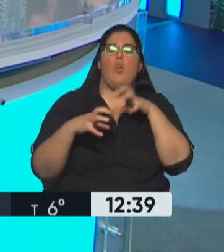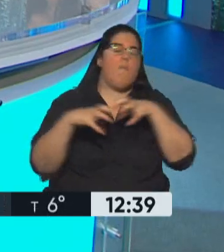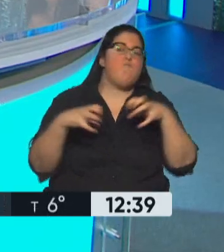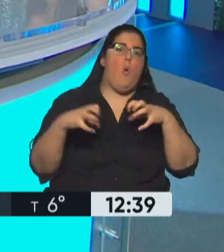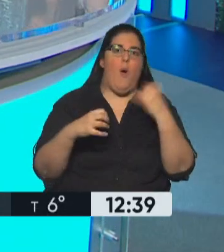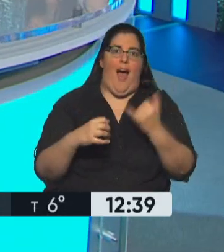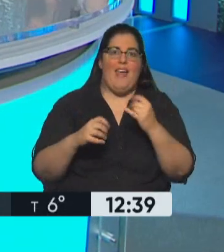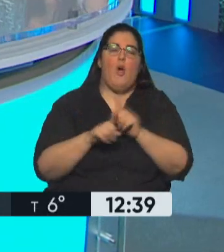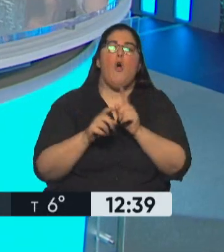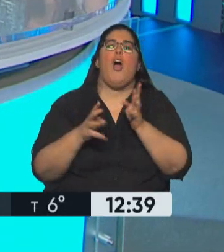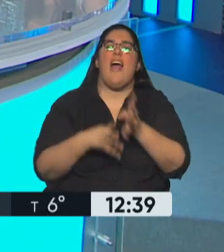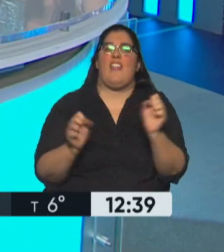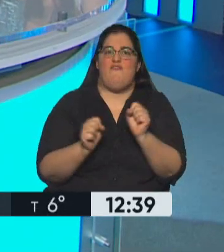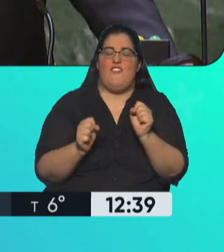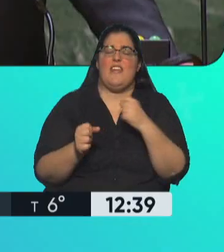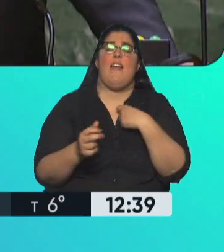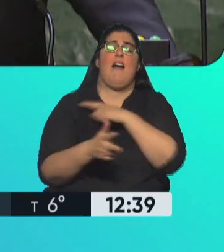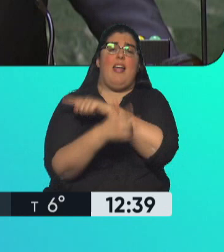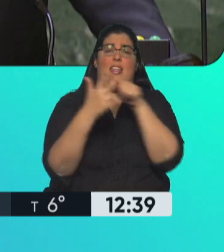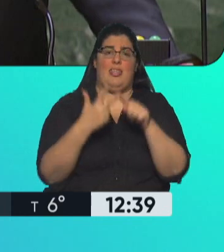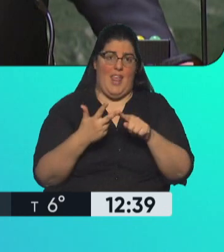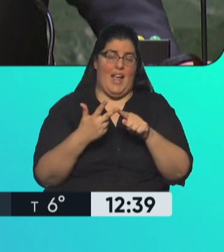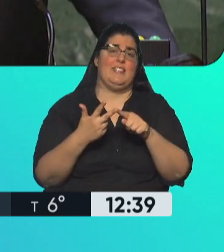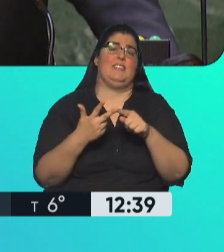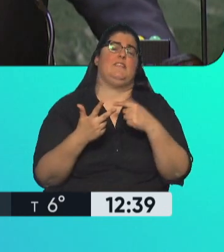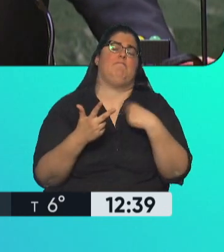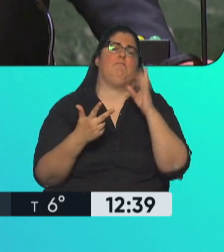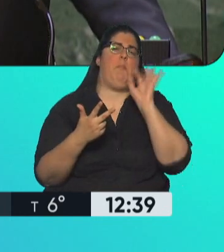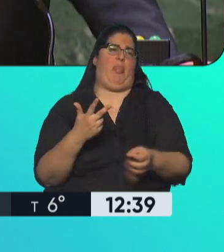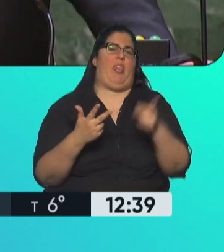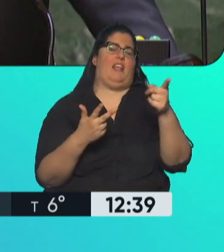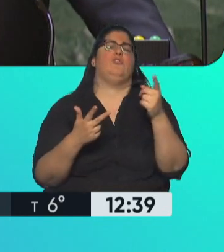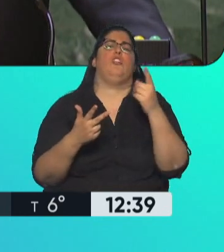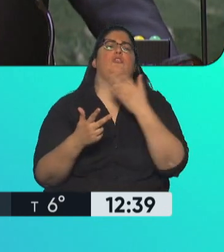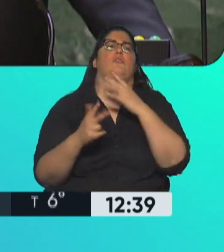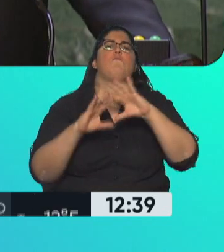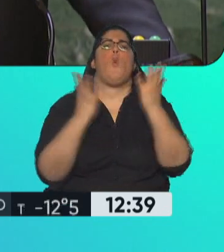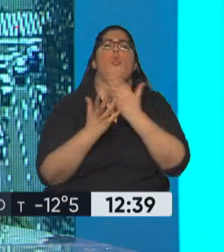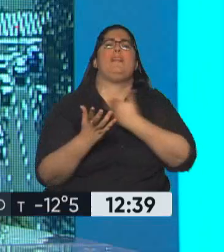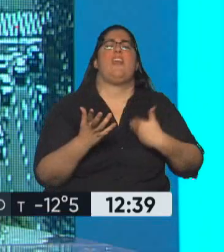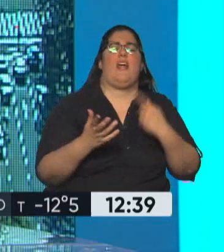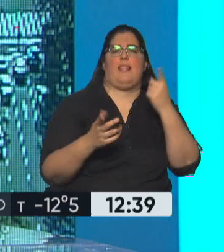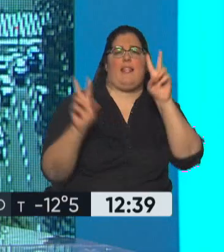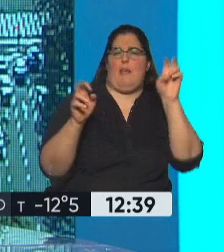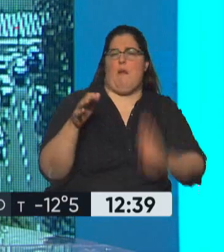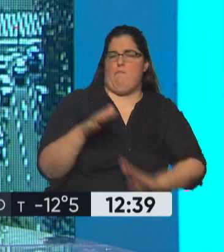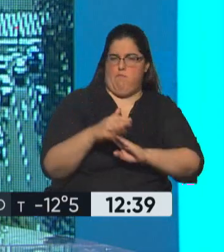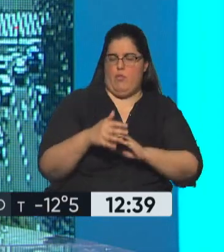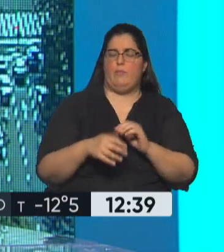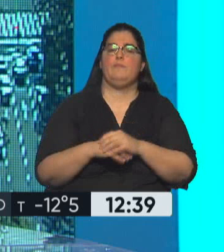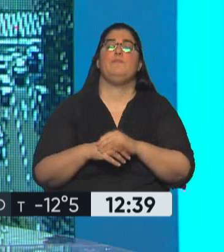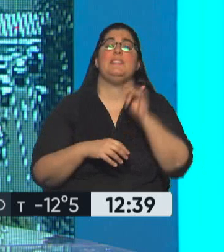punto de vista, los 3 ejes que yo por lo menos identifiqué como prioritarios para muchos de los líderes del mundo. Y veíamos también en el discurso del presidente iraní